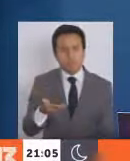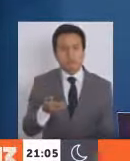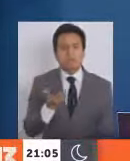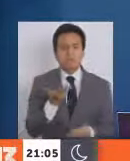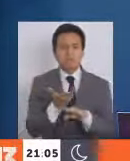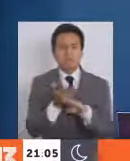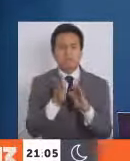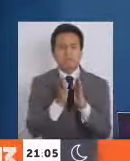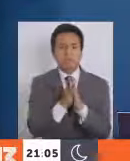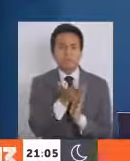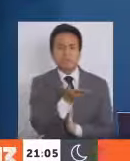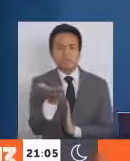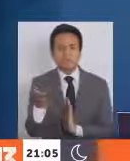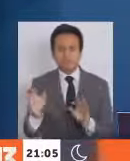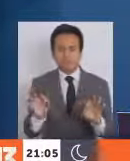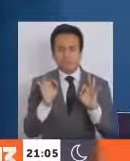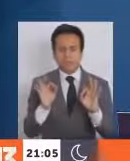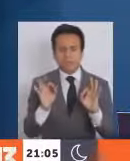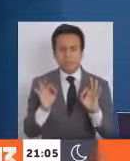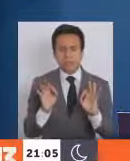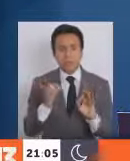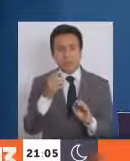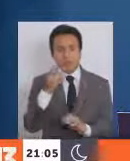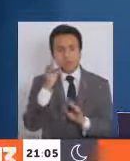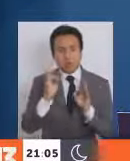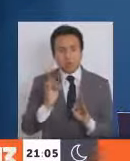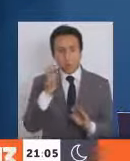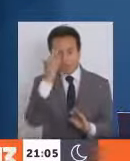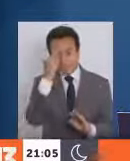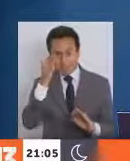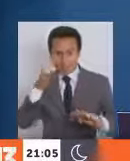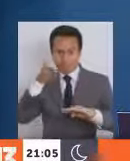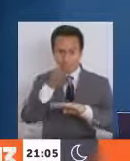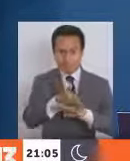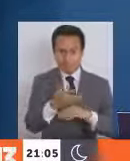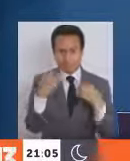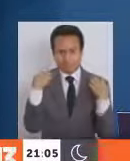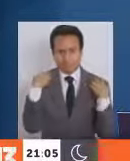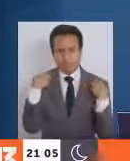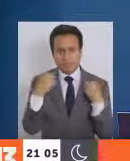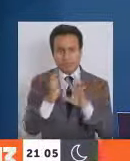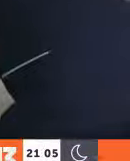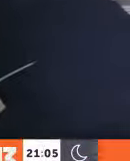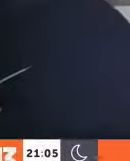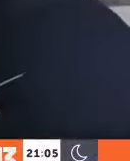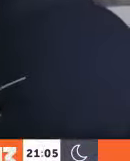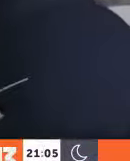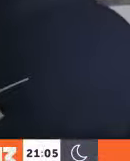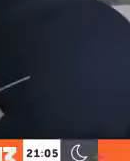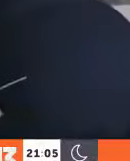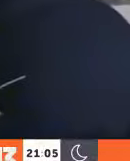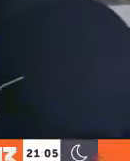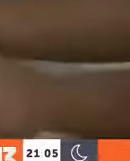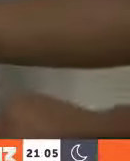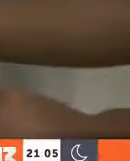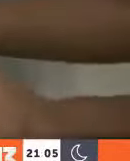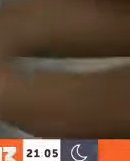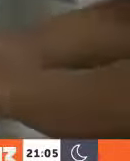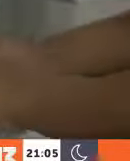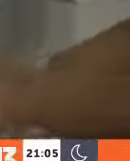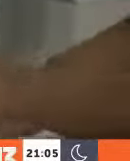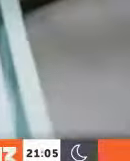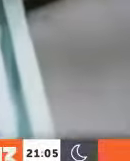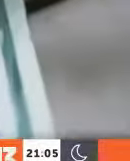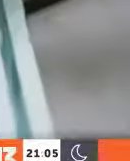pedimos que obviamente privilegien ir los días que le corresponde, porque así no tenemos aglomeraciones. El cálculo es inmunizar a